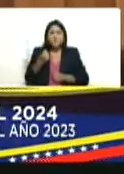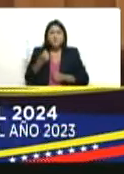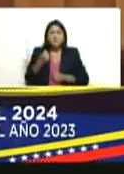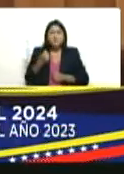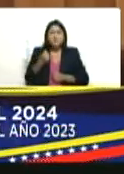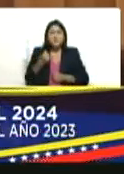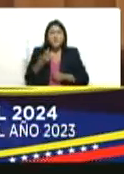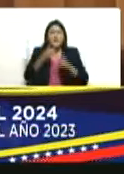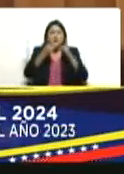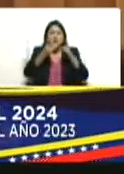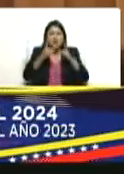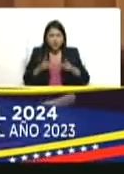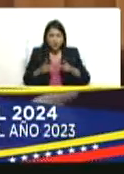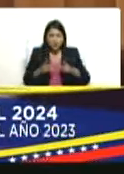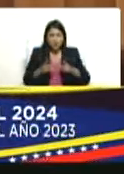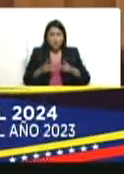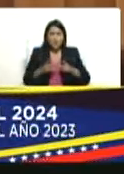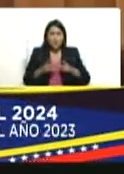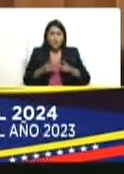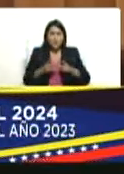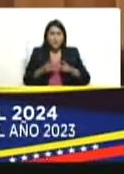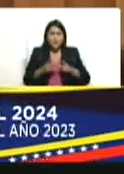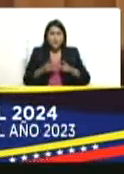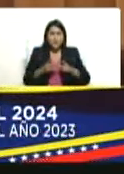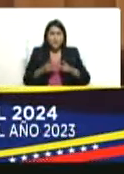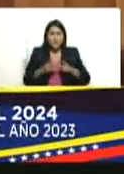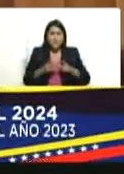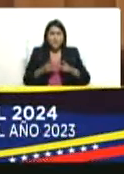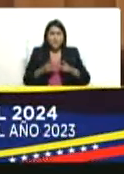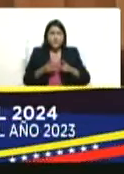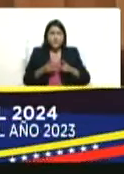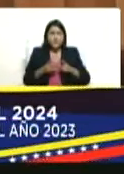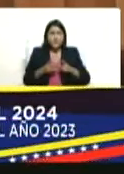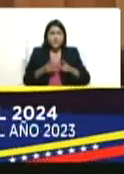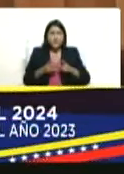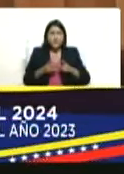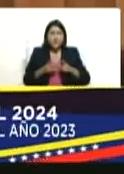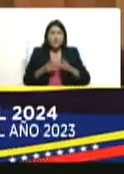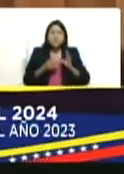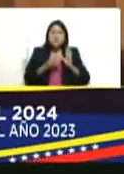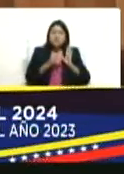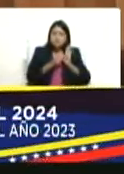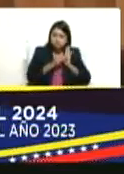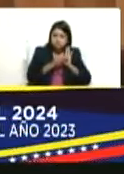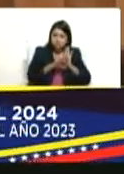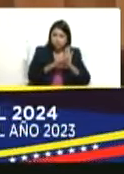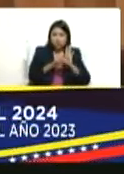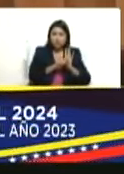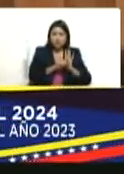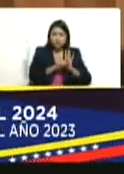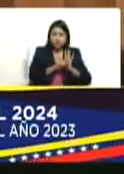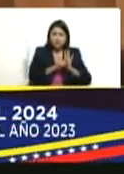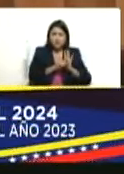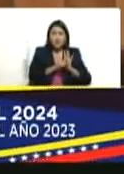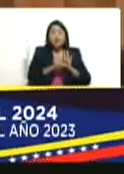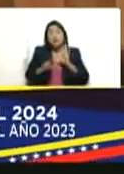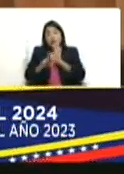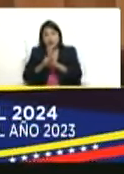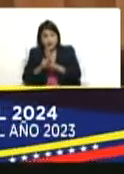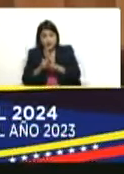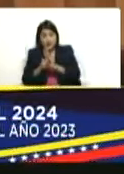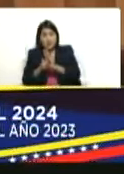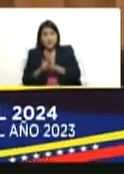tomó una decisión en el marco de la Constitución, de la ley y